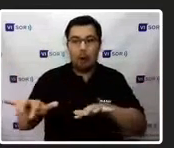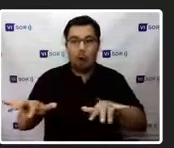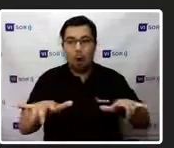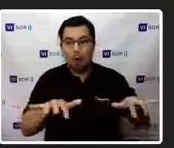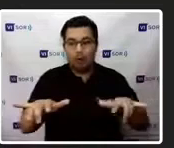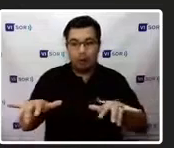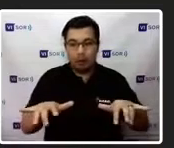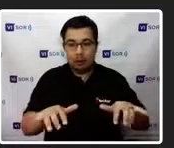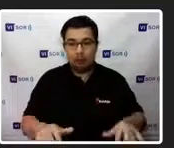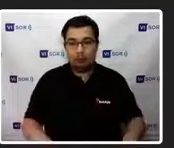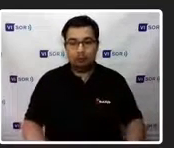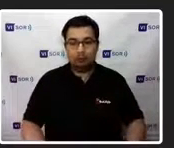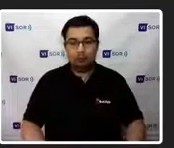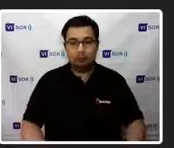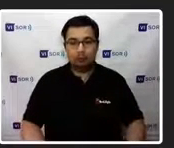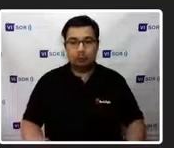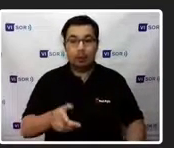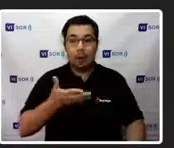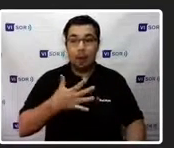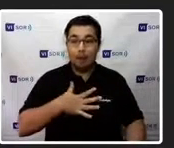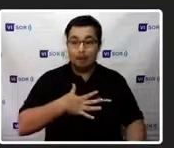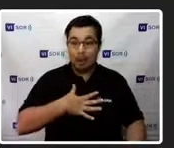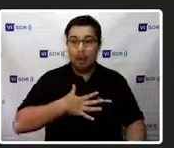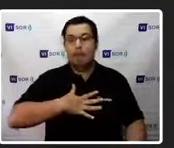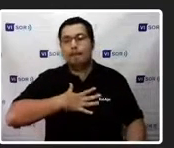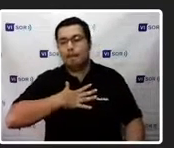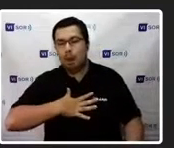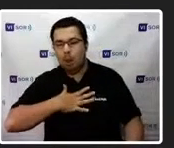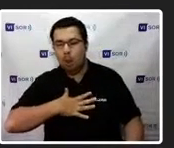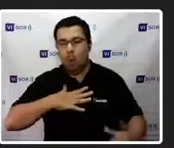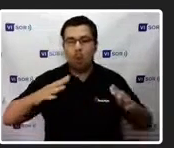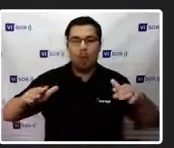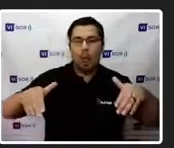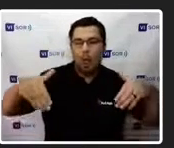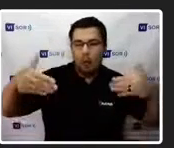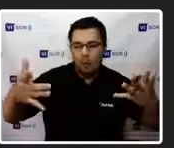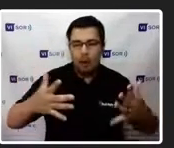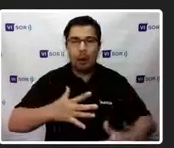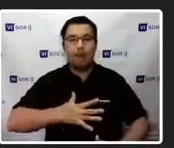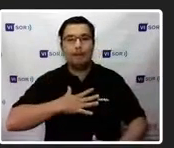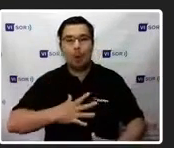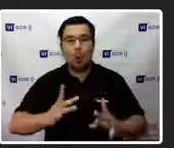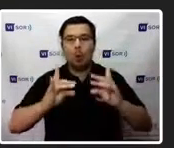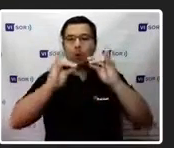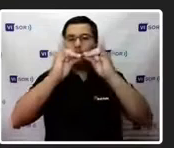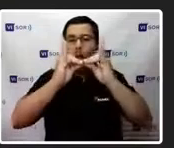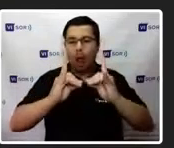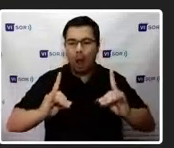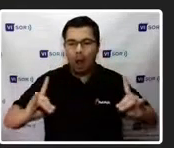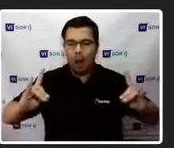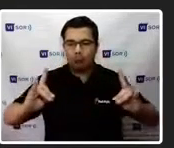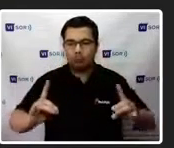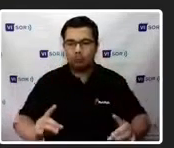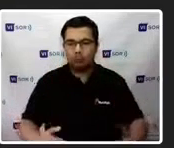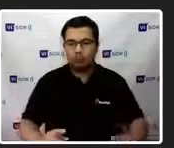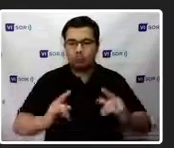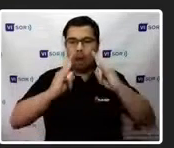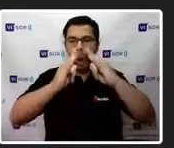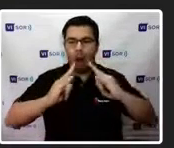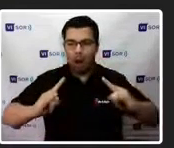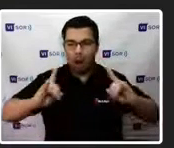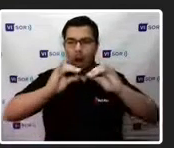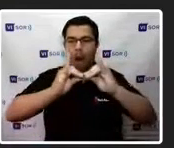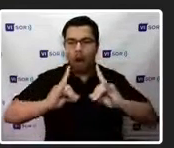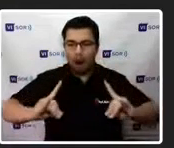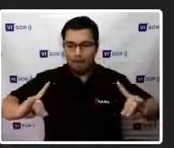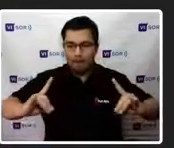Pero a mí me gusta, digamos, me gusta estar al aire libre, me gusta acampar, me gusta también poder conectar